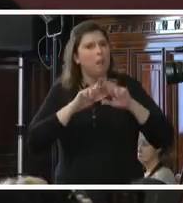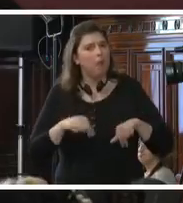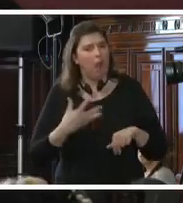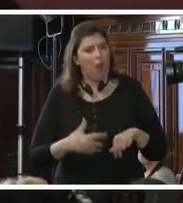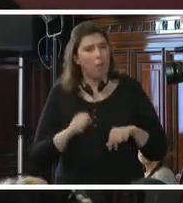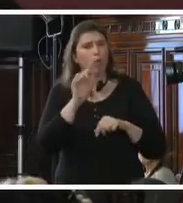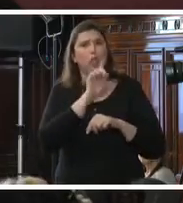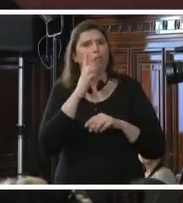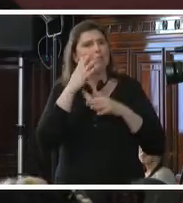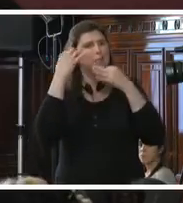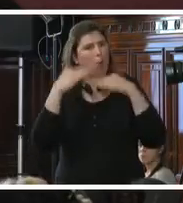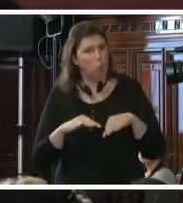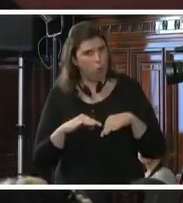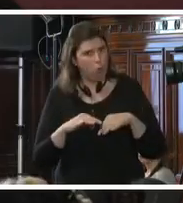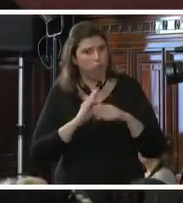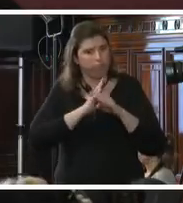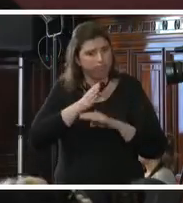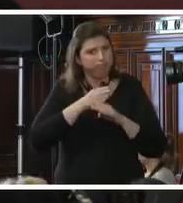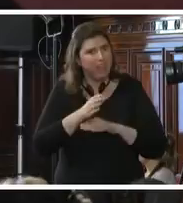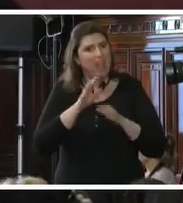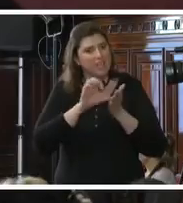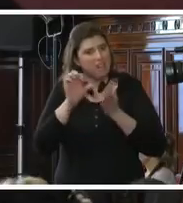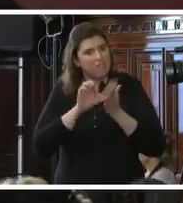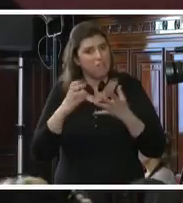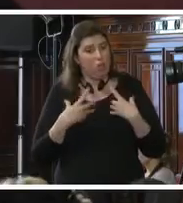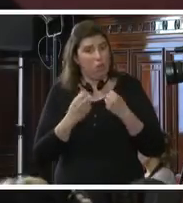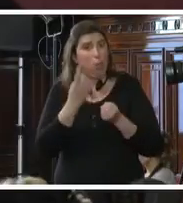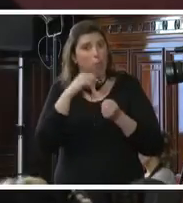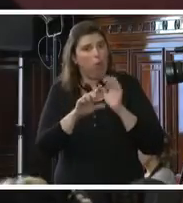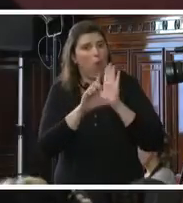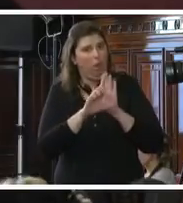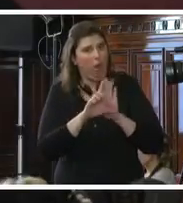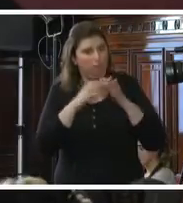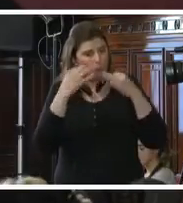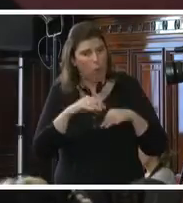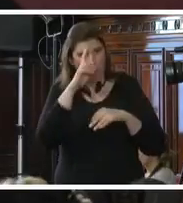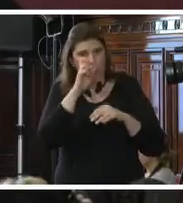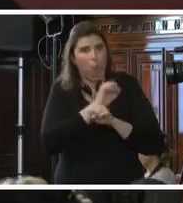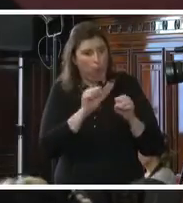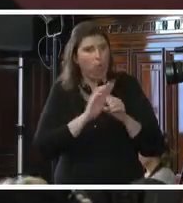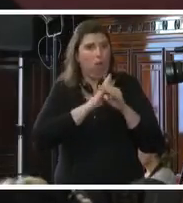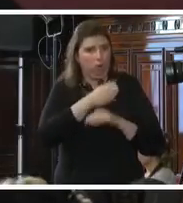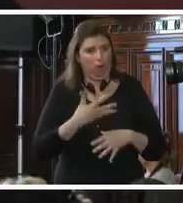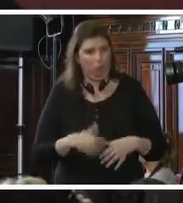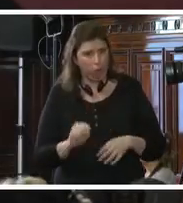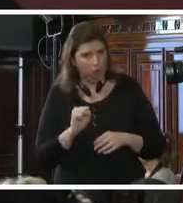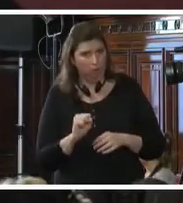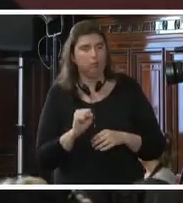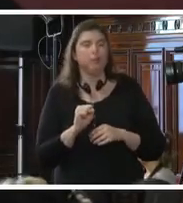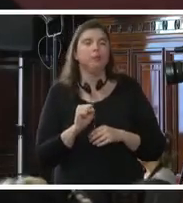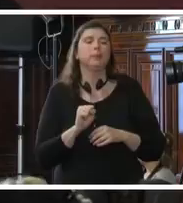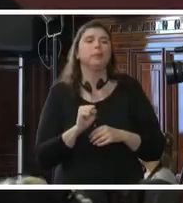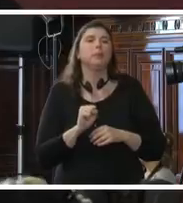asegurando normativamente el acceso a servicios legales de interrupción voluntaria del embarazo. En el caso específico de las